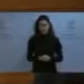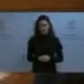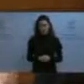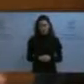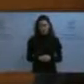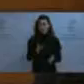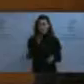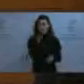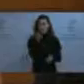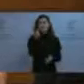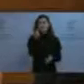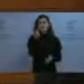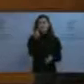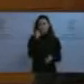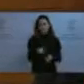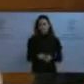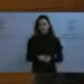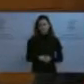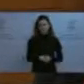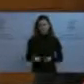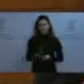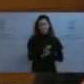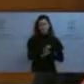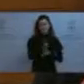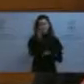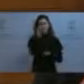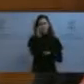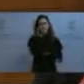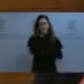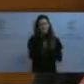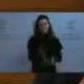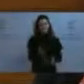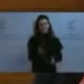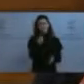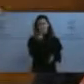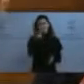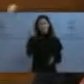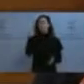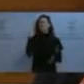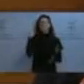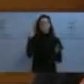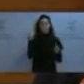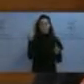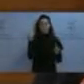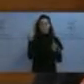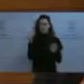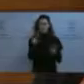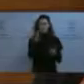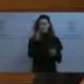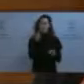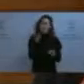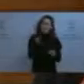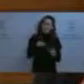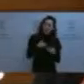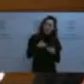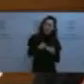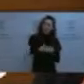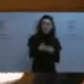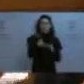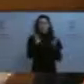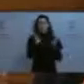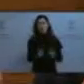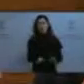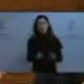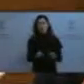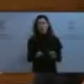Porque, mire usted, señora consejera, no solamente desde hace un año, hace mucho más que un año este grupo viene